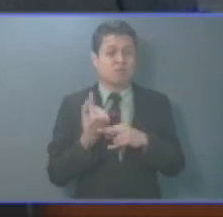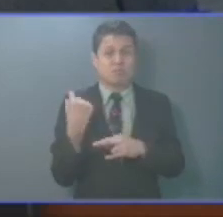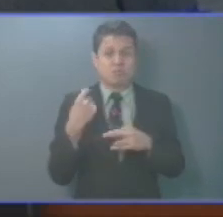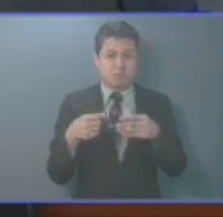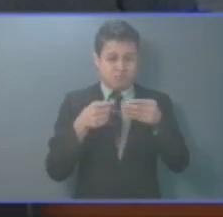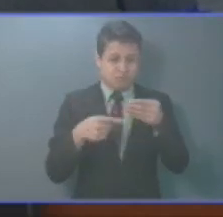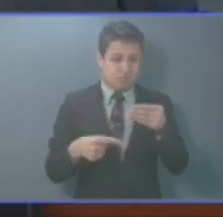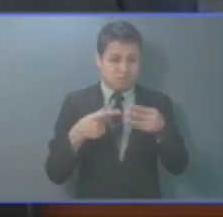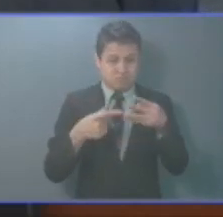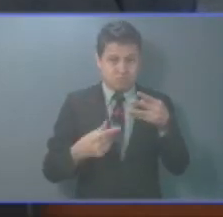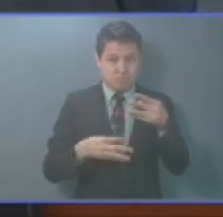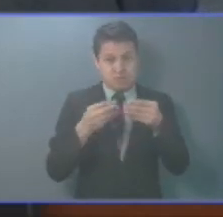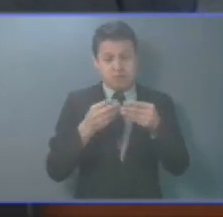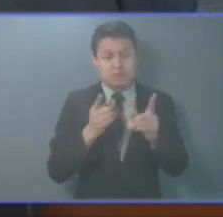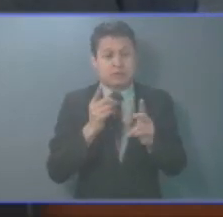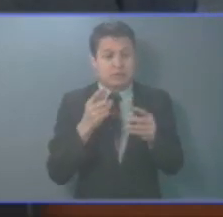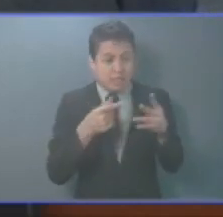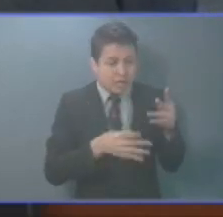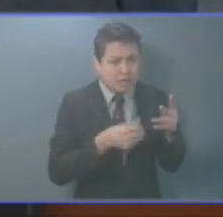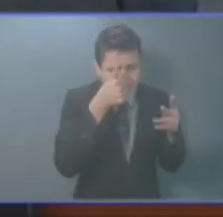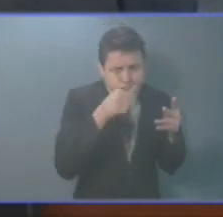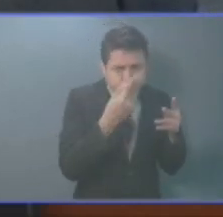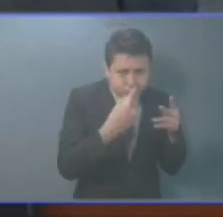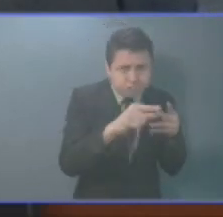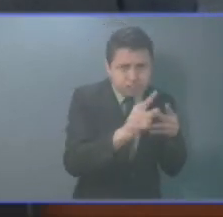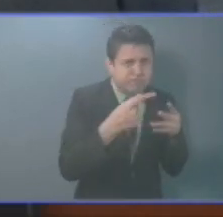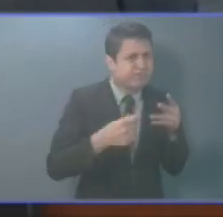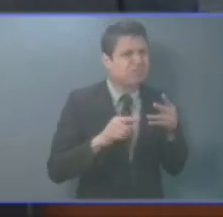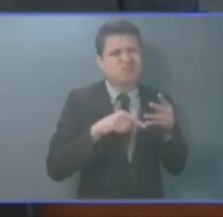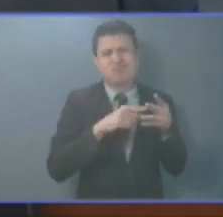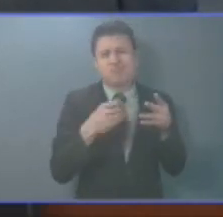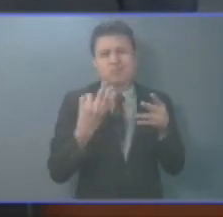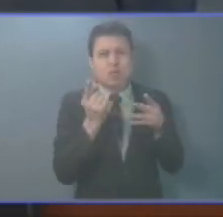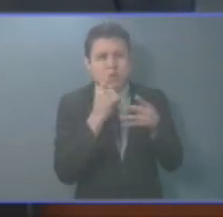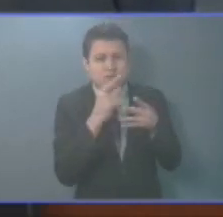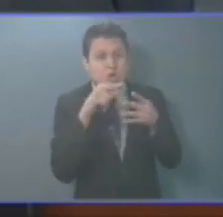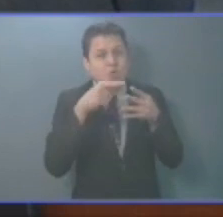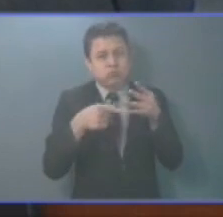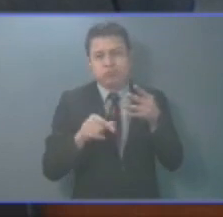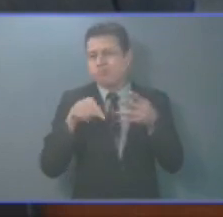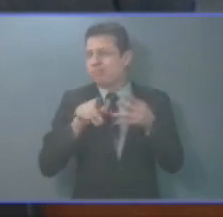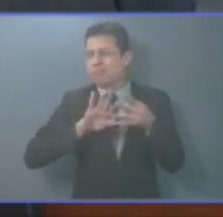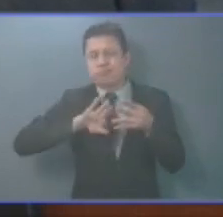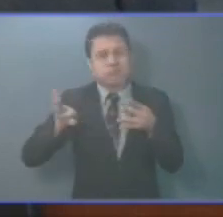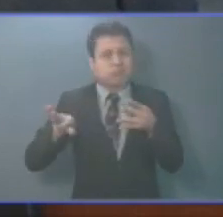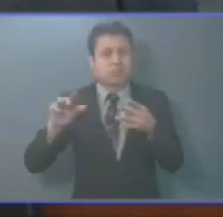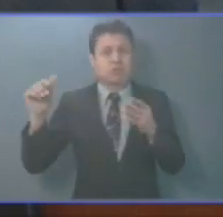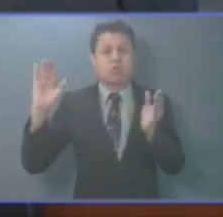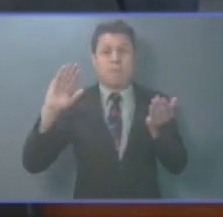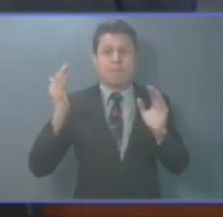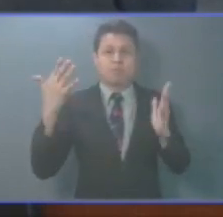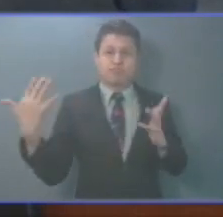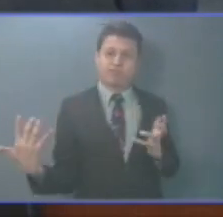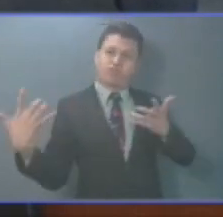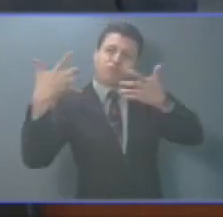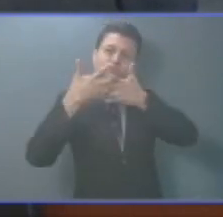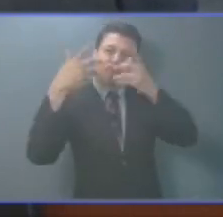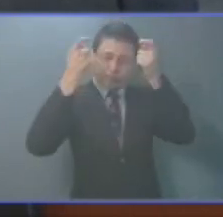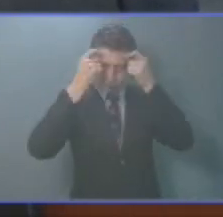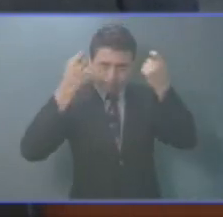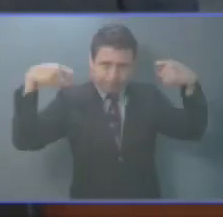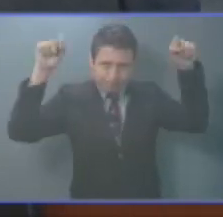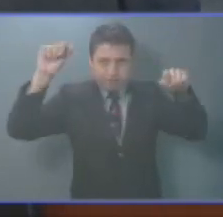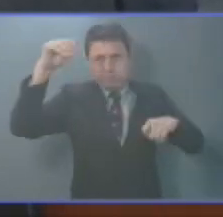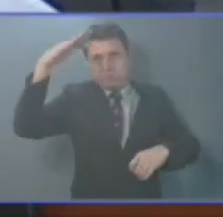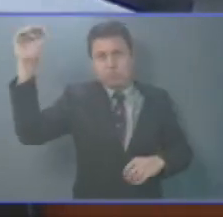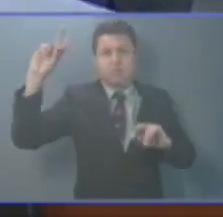la normativa nacional para el cumplimiento de la presente ley y armonizarla con los instrumentos internacionales en materia de derechos